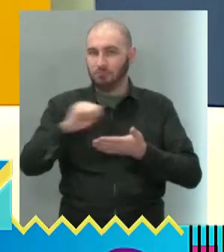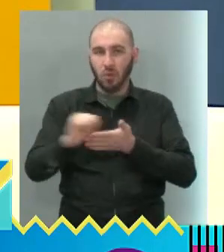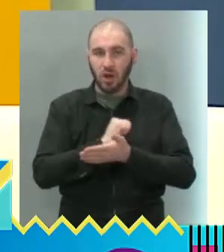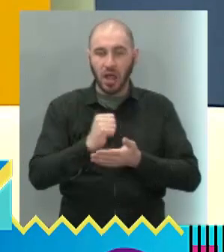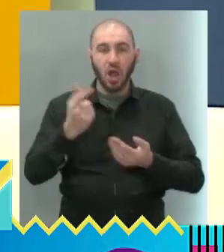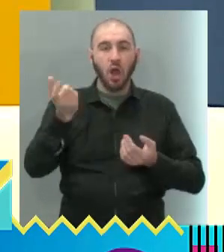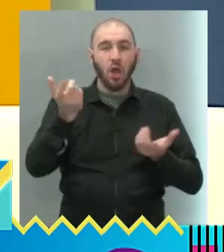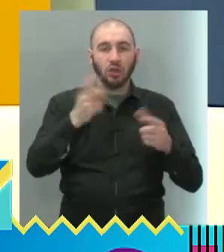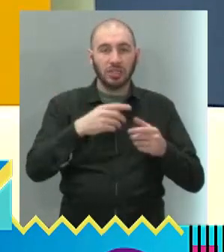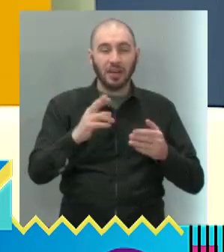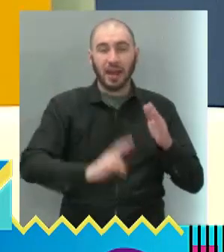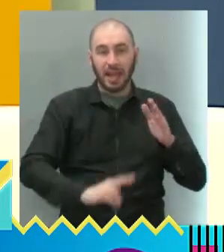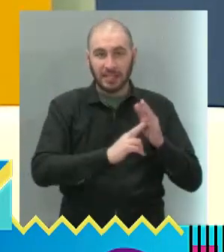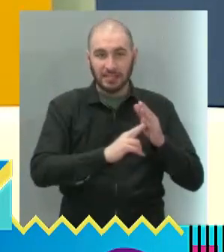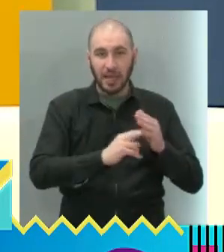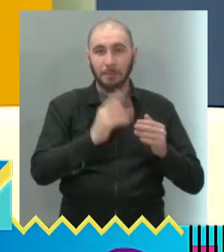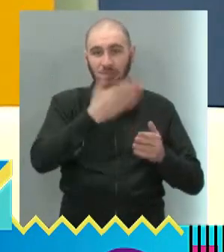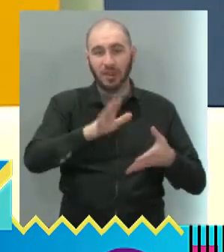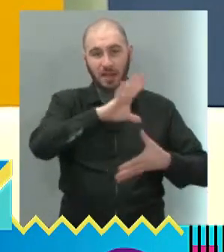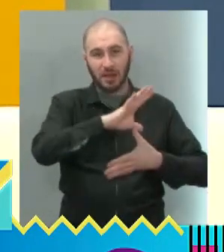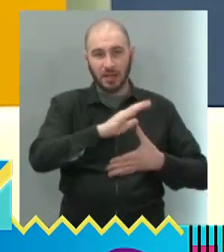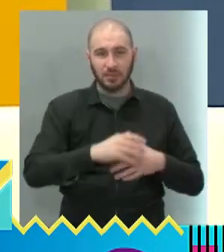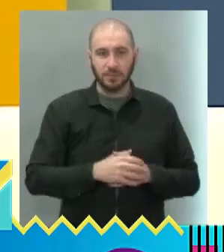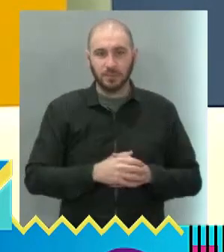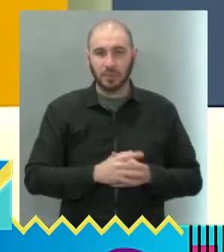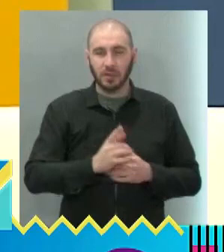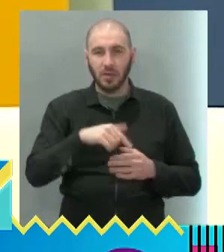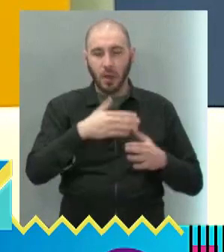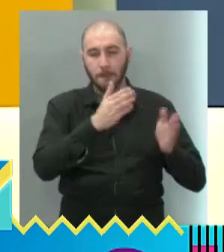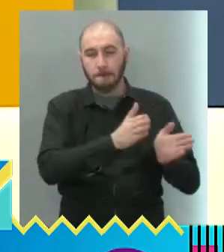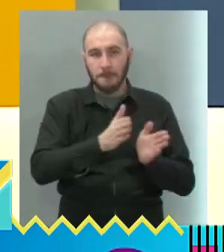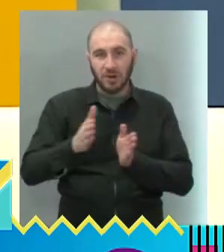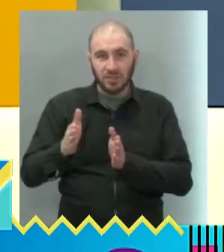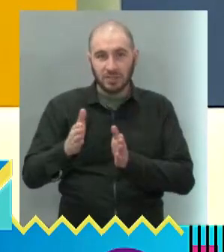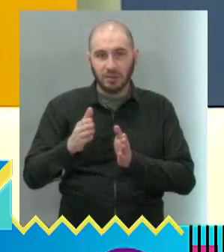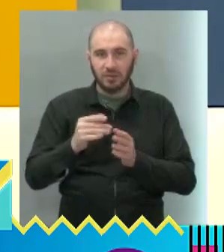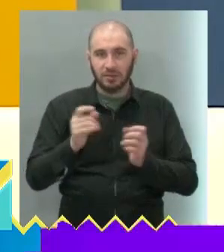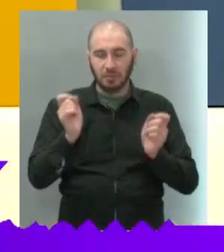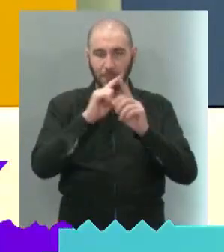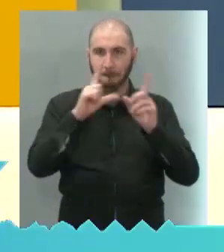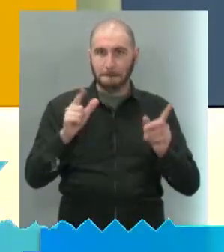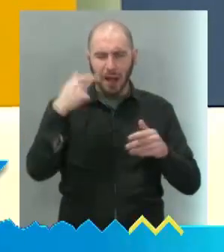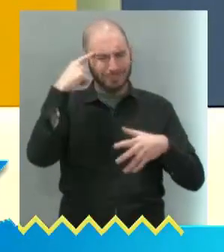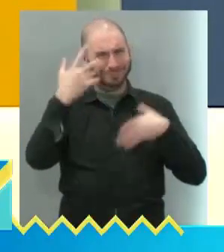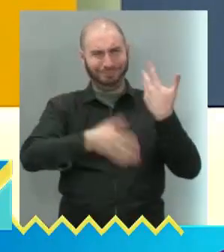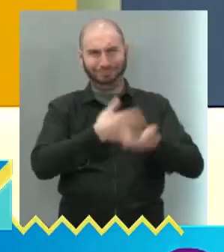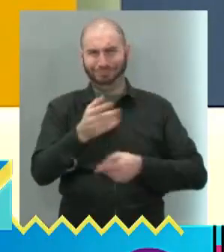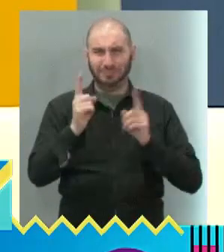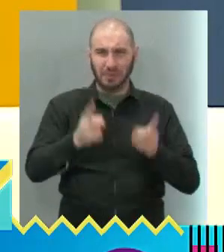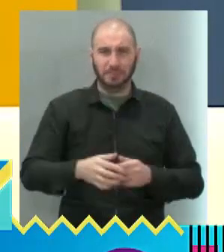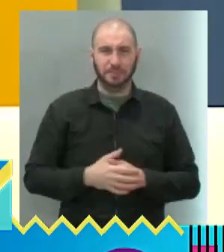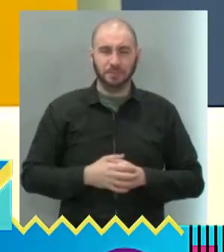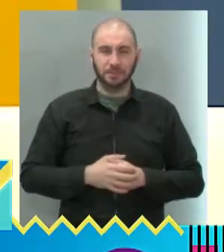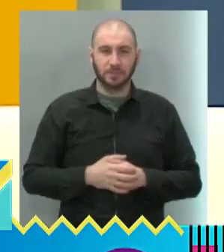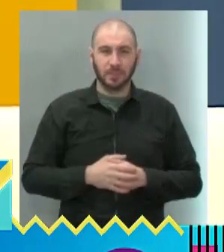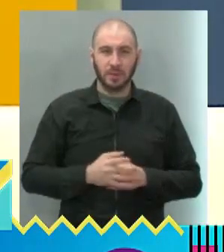el Consejo de Regencia y cuando los americanos entran en un proceso de gran perplejidad y de confusión también,